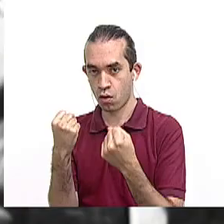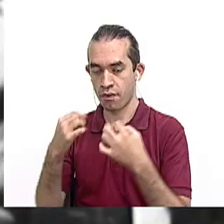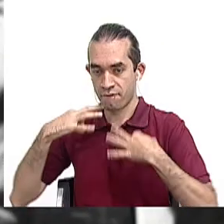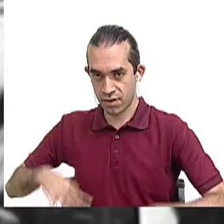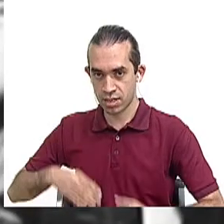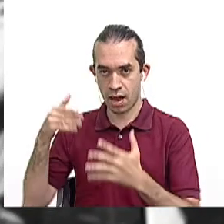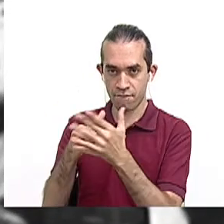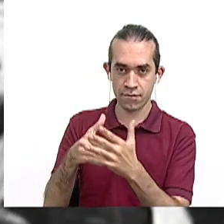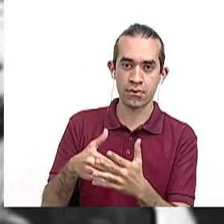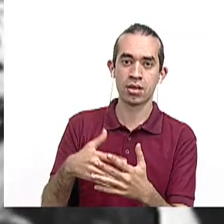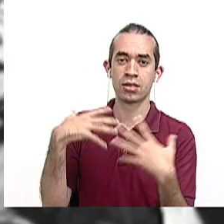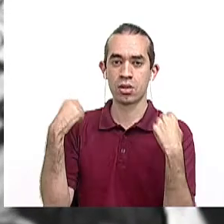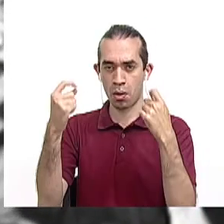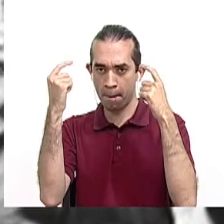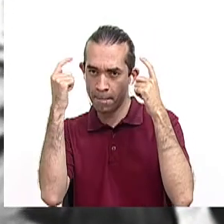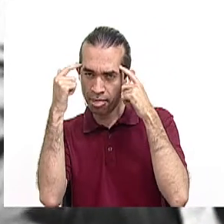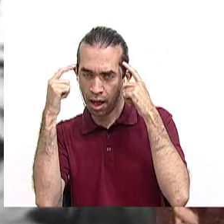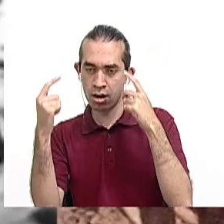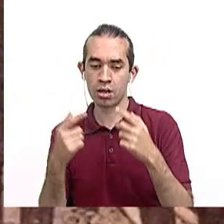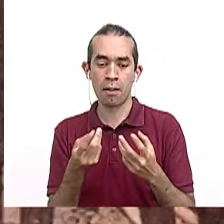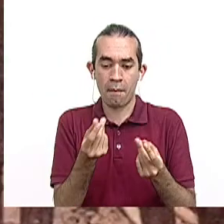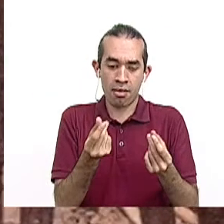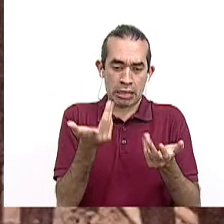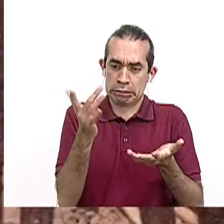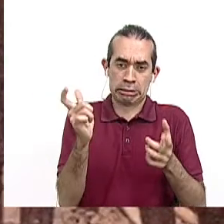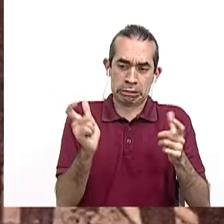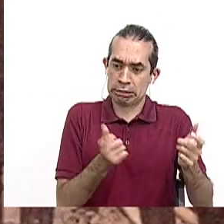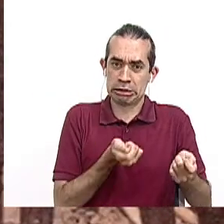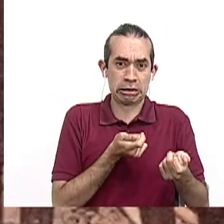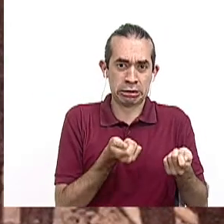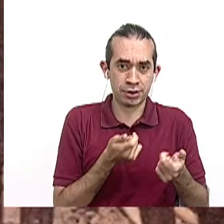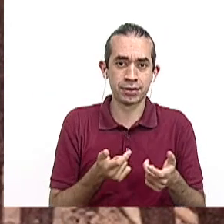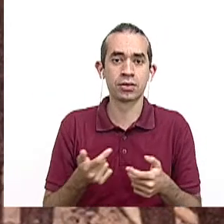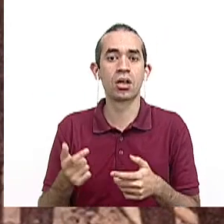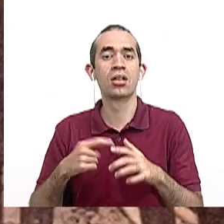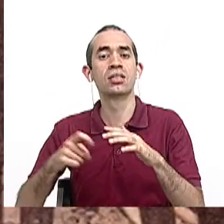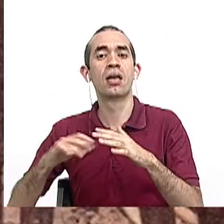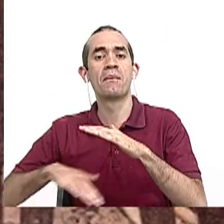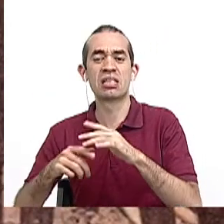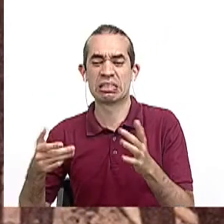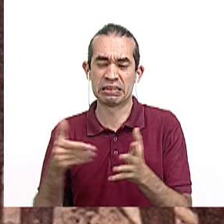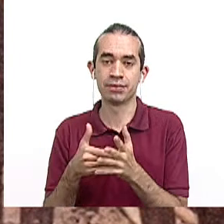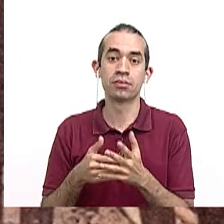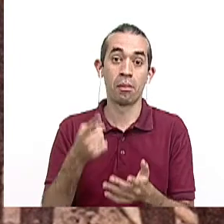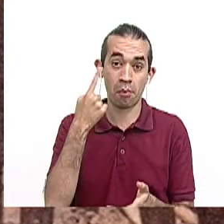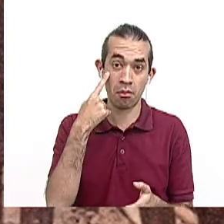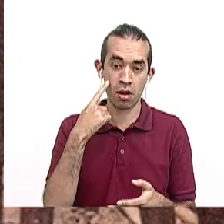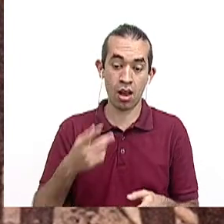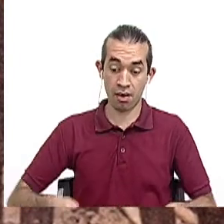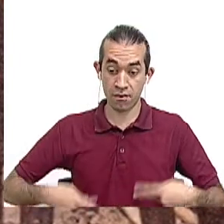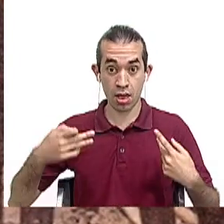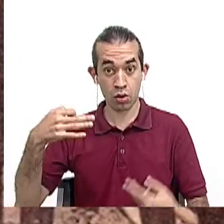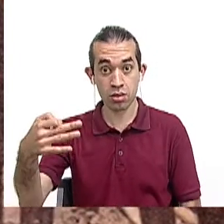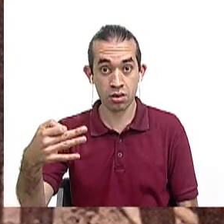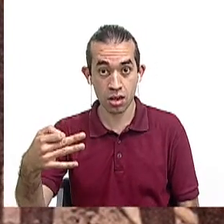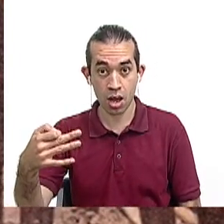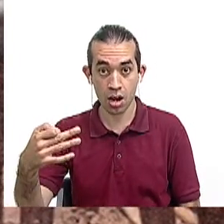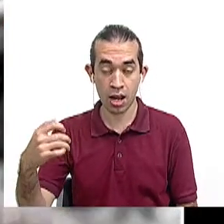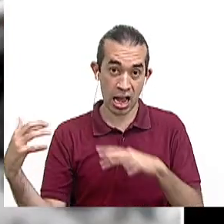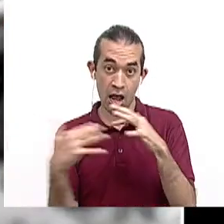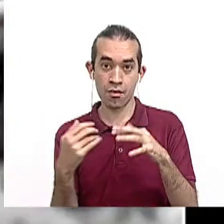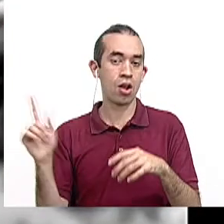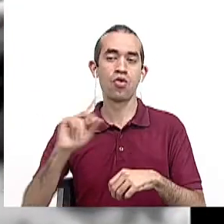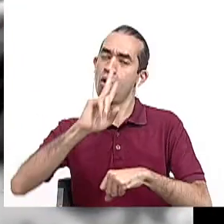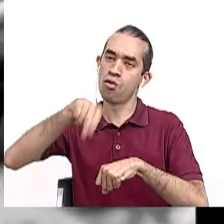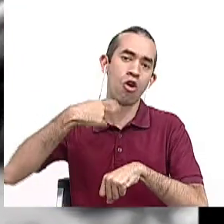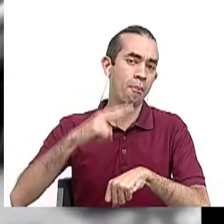su capacidad económica y sus necesidades básicas. Como fenómeno, la guerra altera la cotidianidad. No es un tiempo normal, sino que